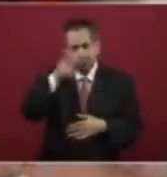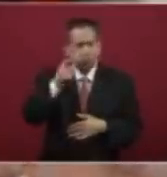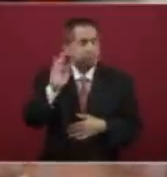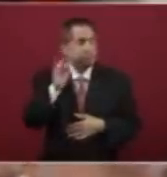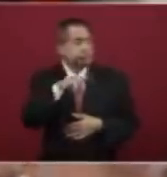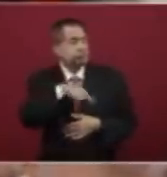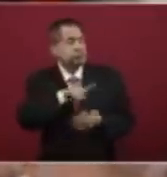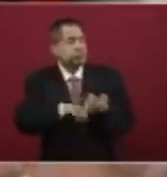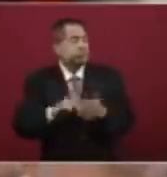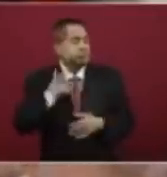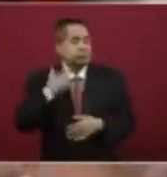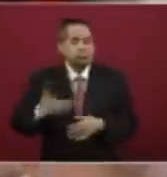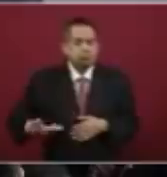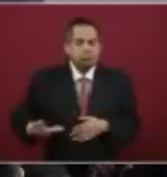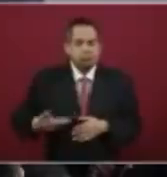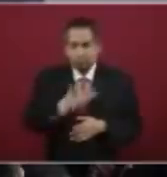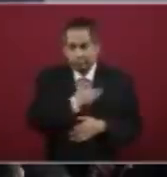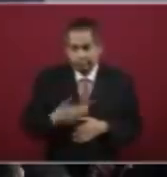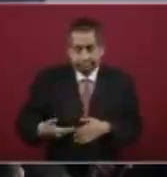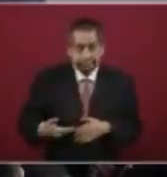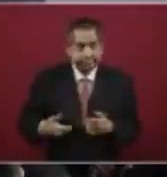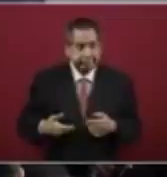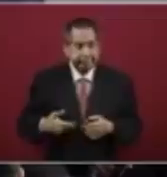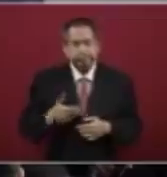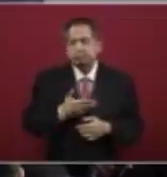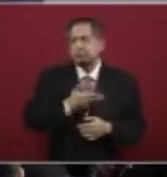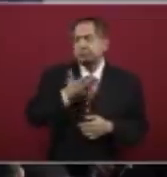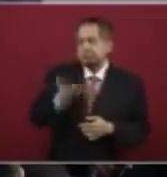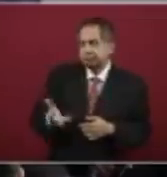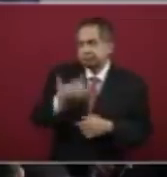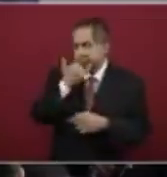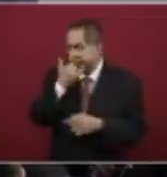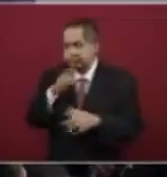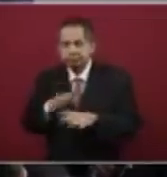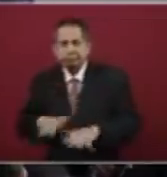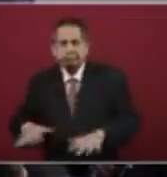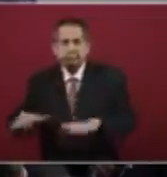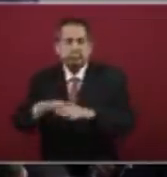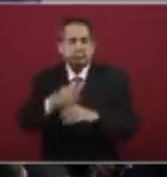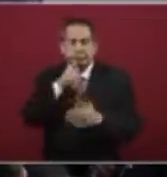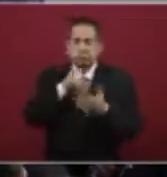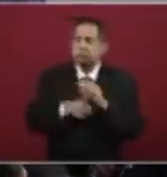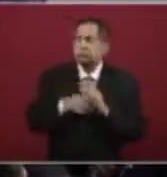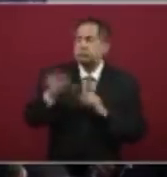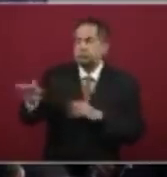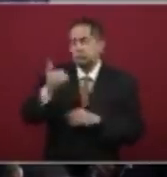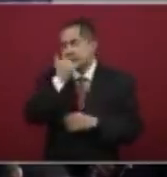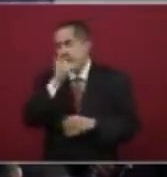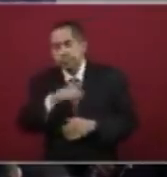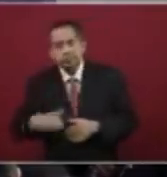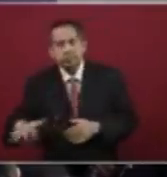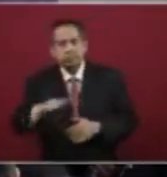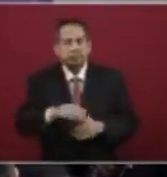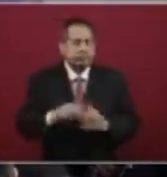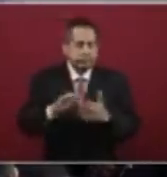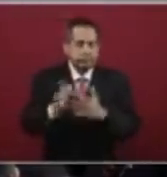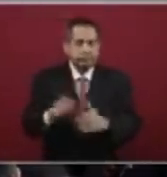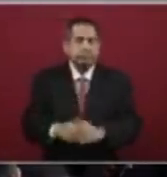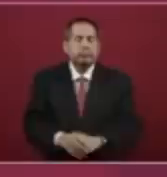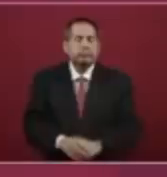que los expresidentes pidieran perdón y que le enviaran una carta a usted por pidiendo perdón? Gracias.